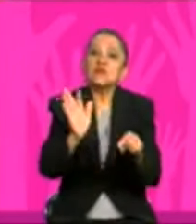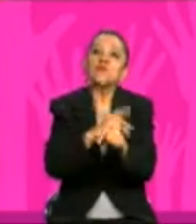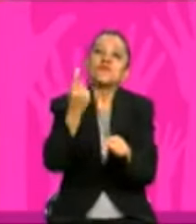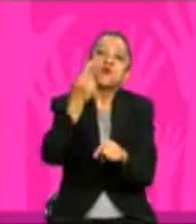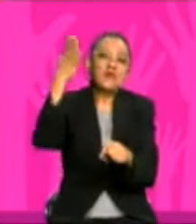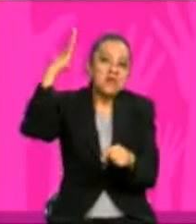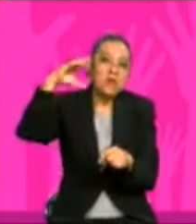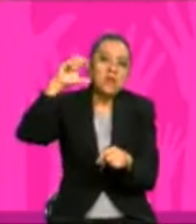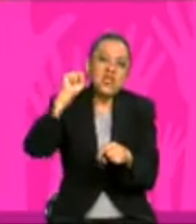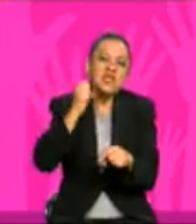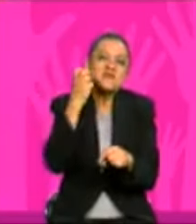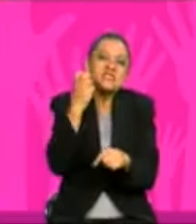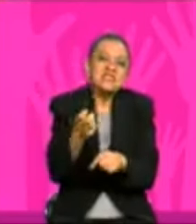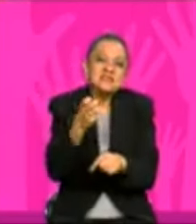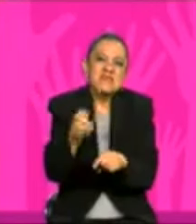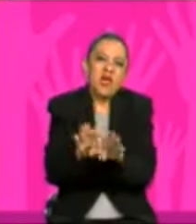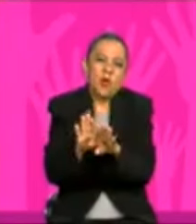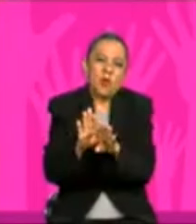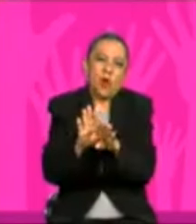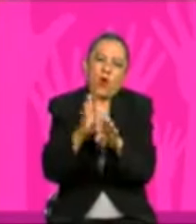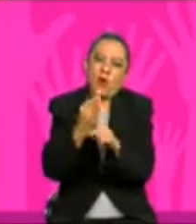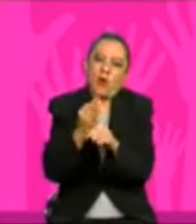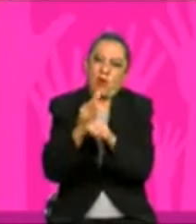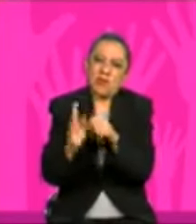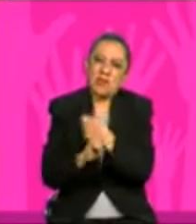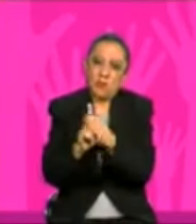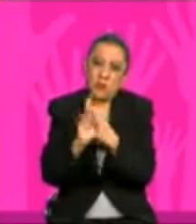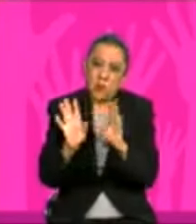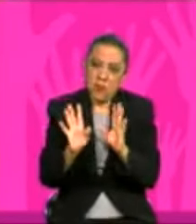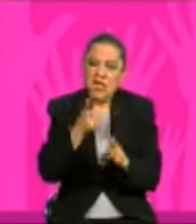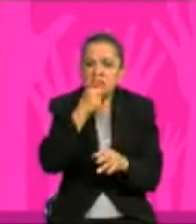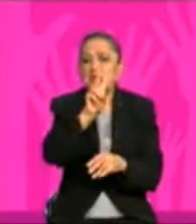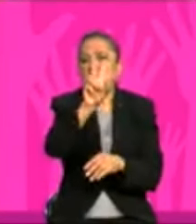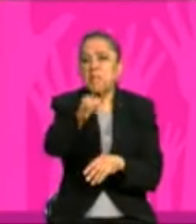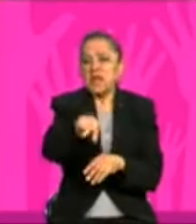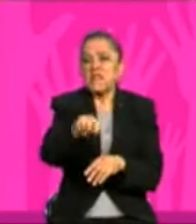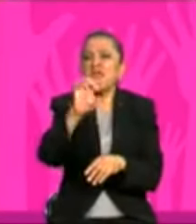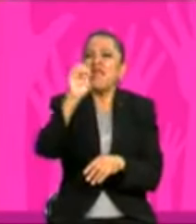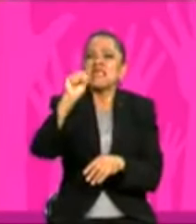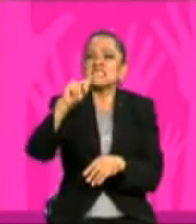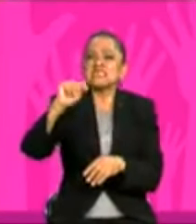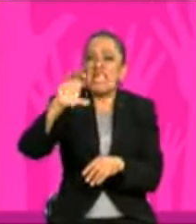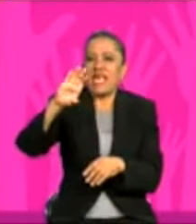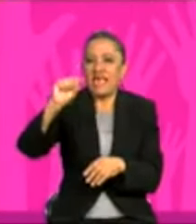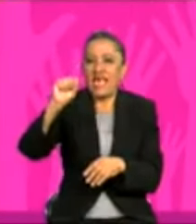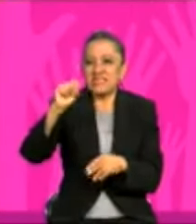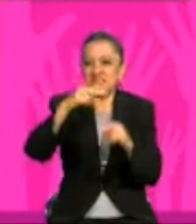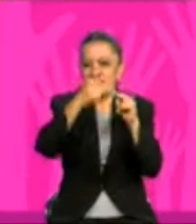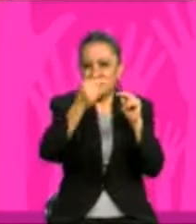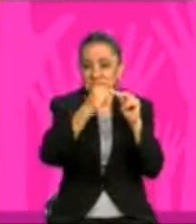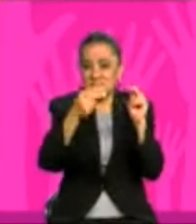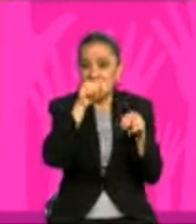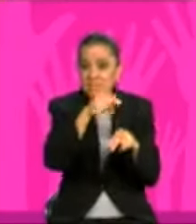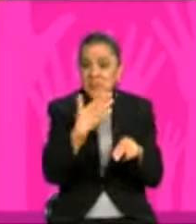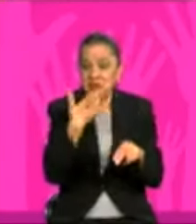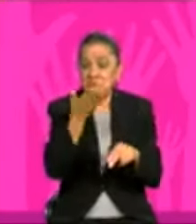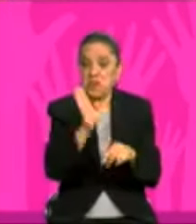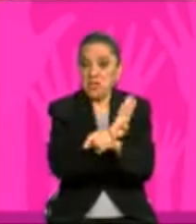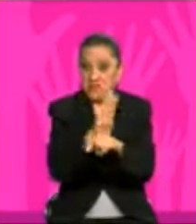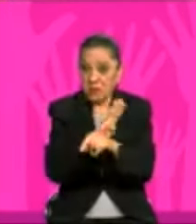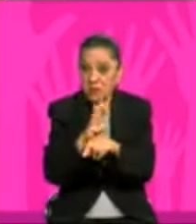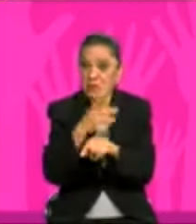está como está. Es una realidad que Las Estacas tiene buenos resultados en el estado, pero eso solo beneficia a